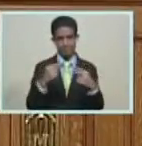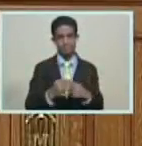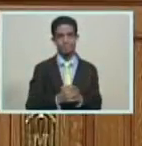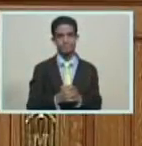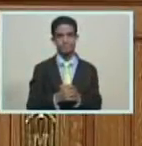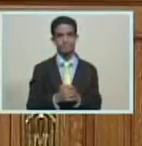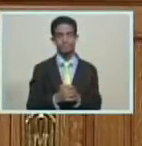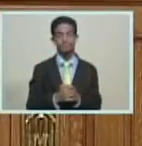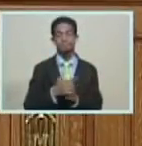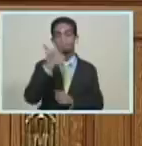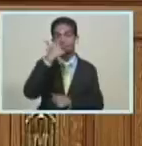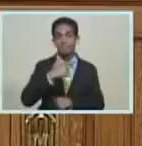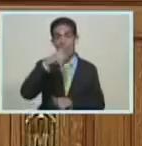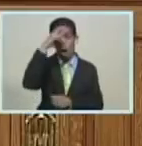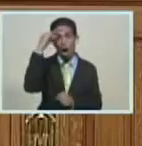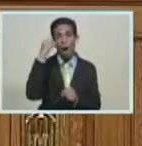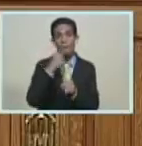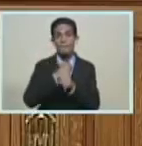Este joven obrero,